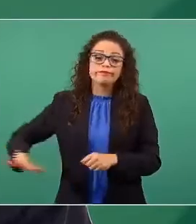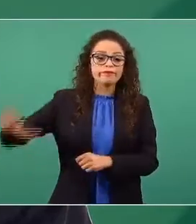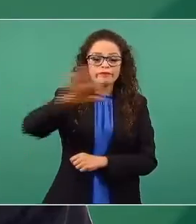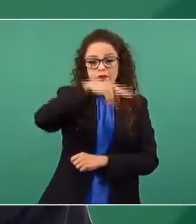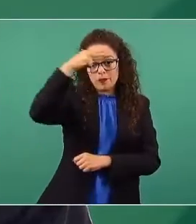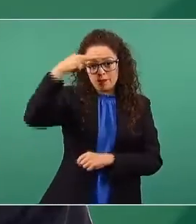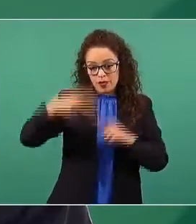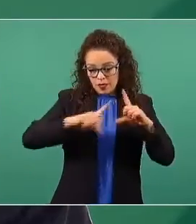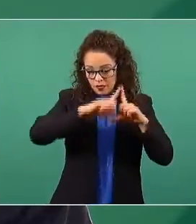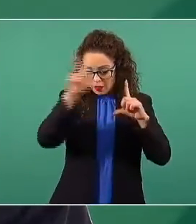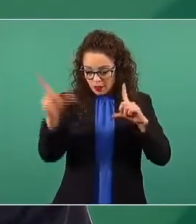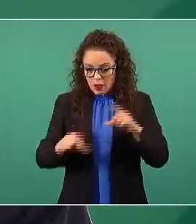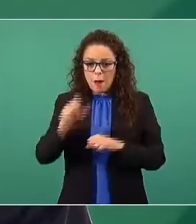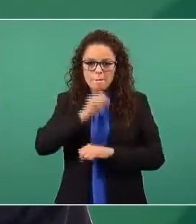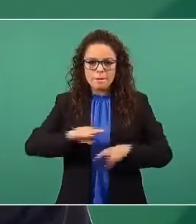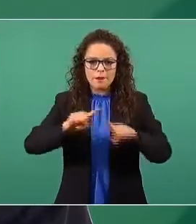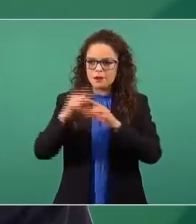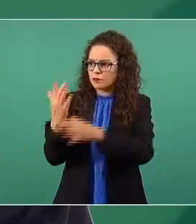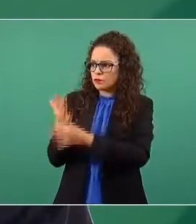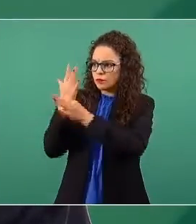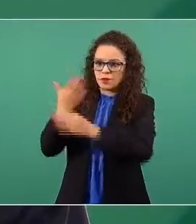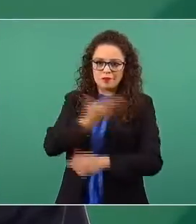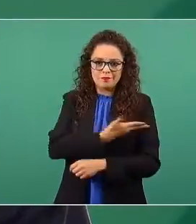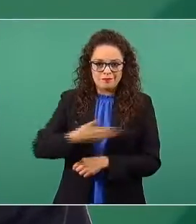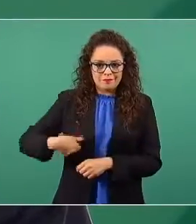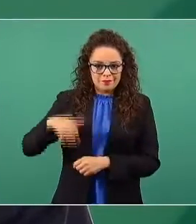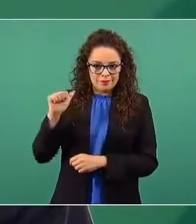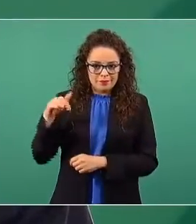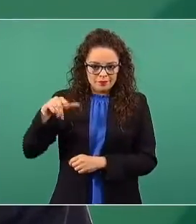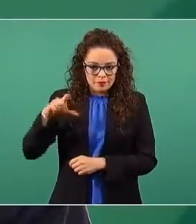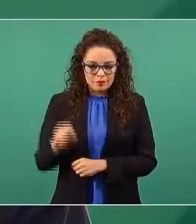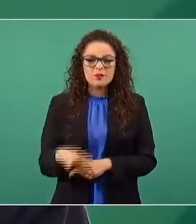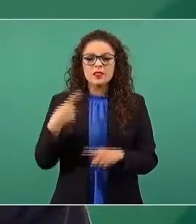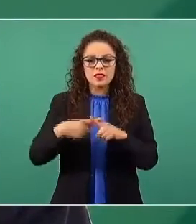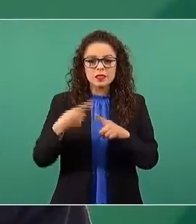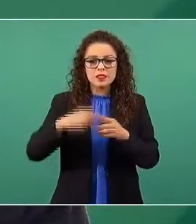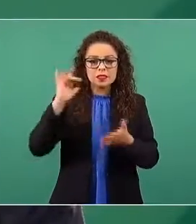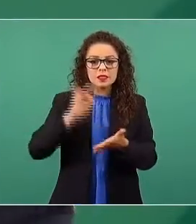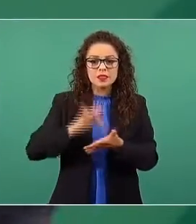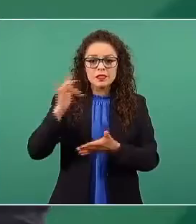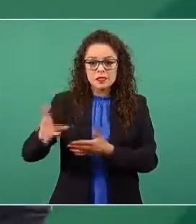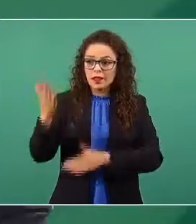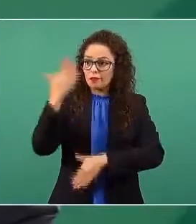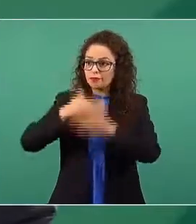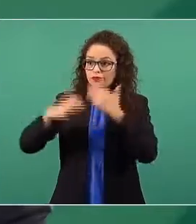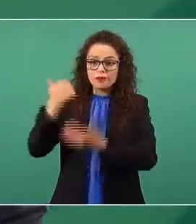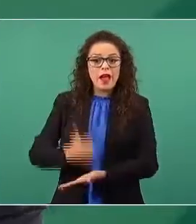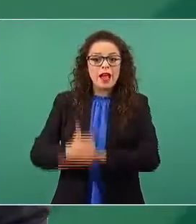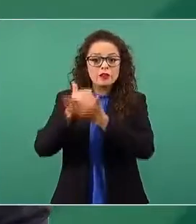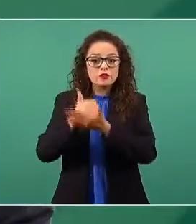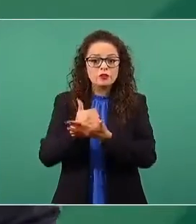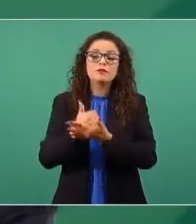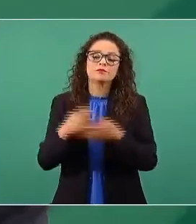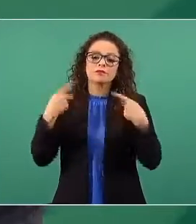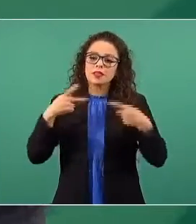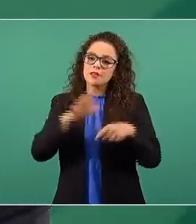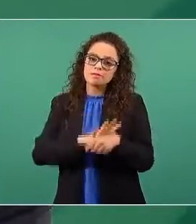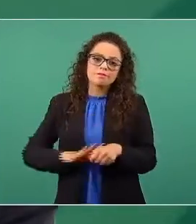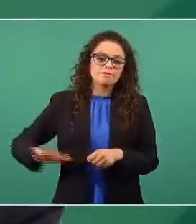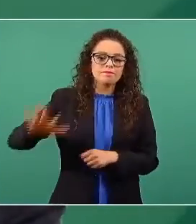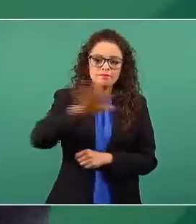el propio presidente. El éxito es del pueblo de México. Las medidas se diseñan